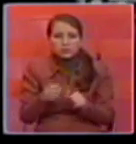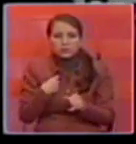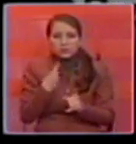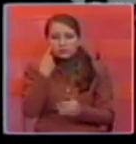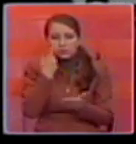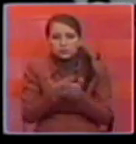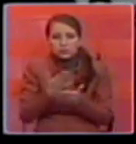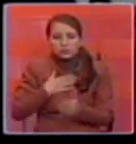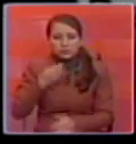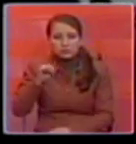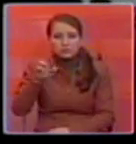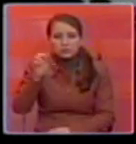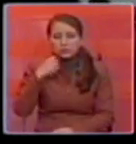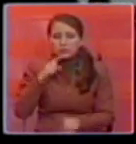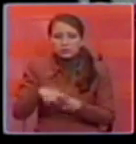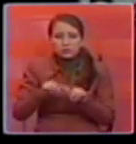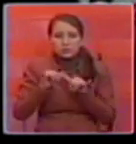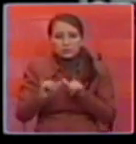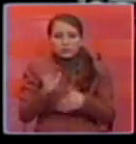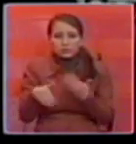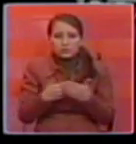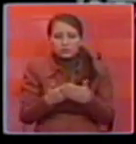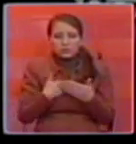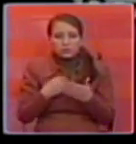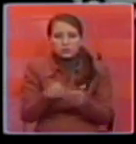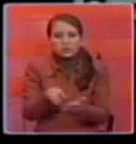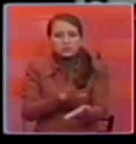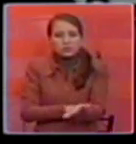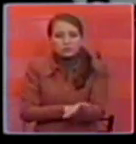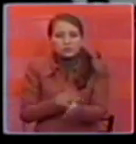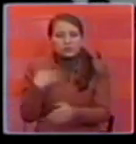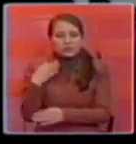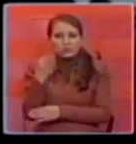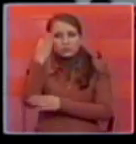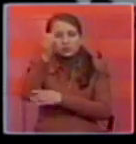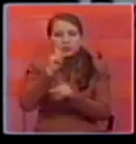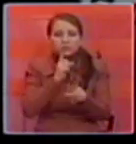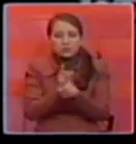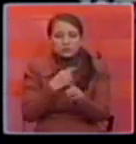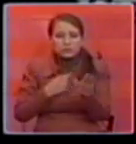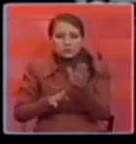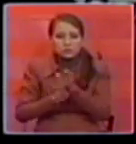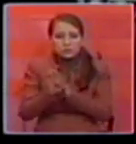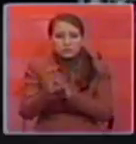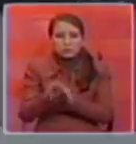muestra de que Mónica no se va a quedar ahí. Yo tengo todo un proyecto que voy a desarrollar.